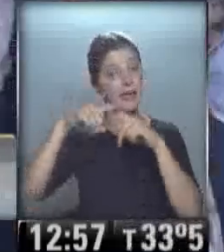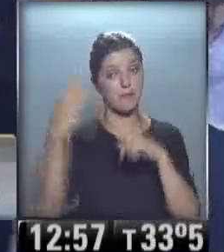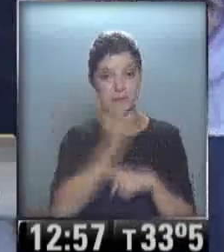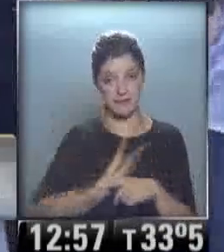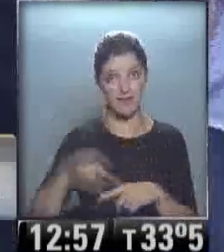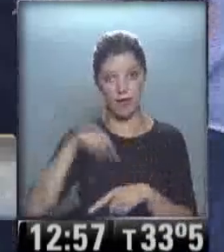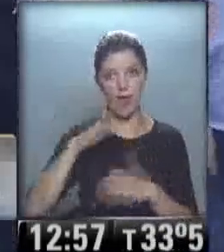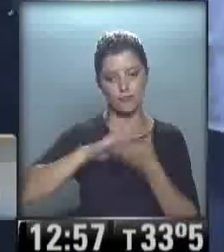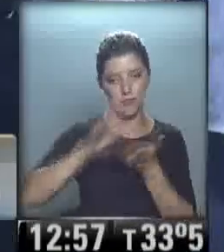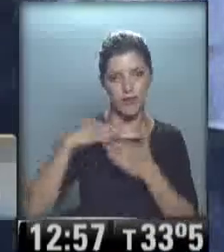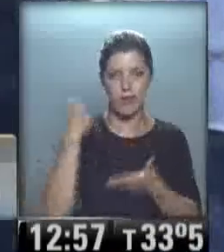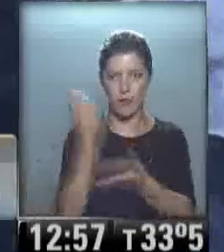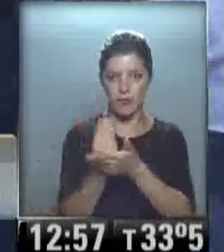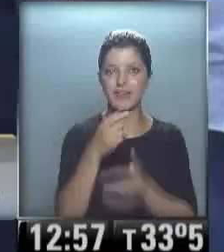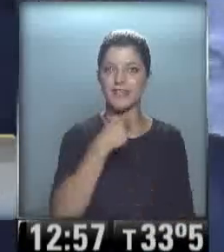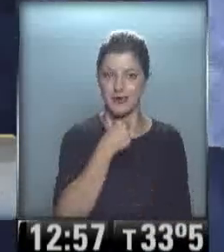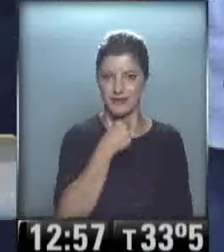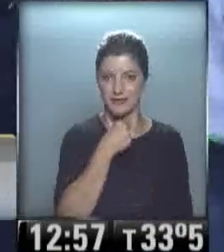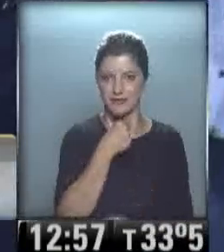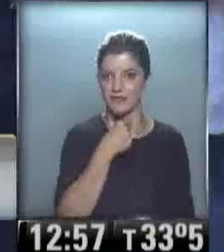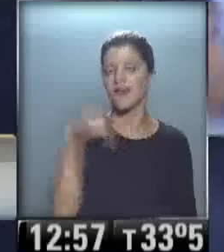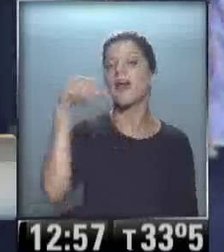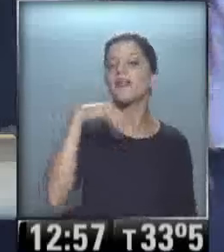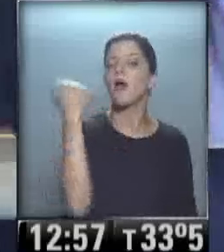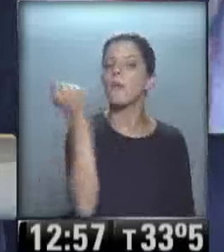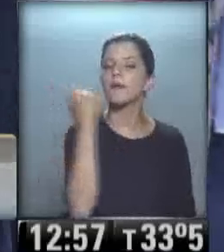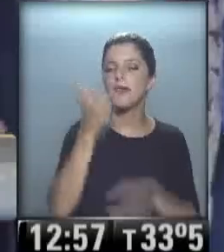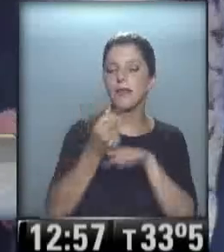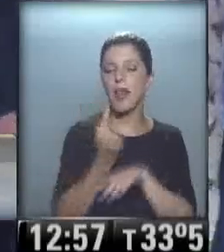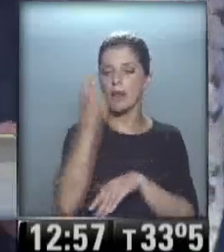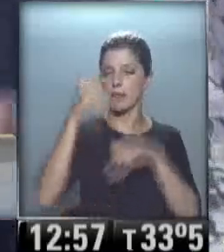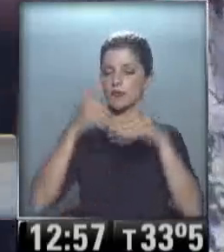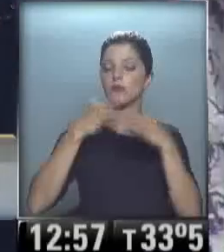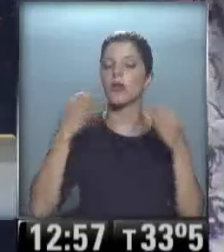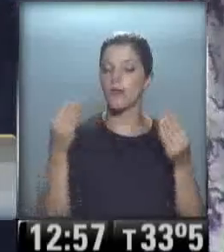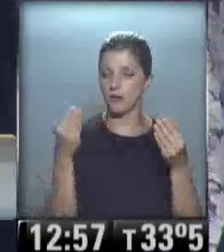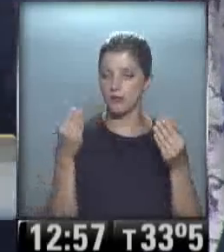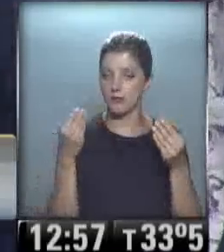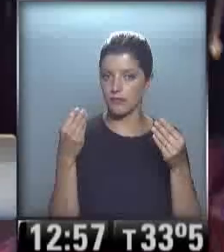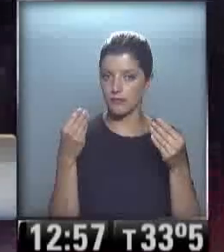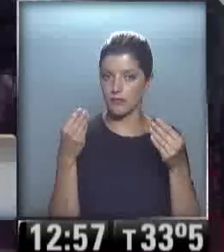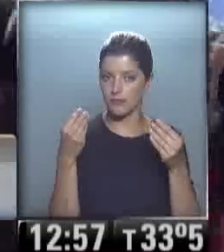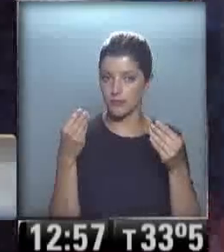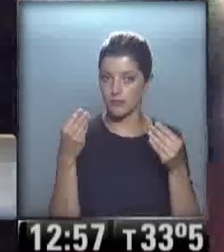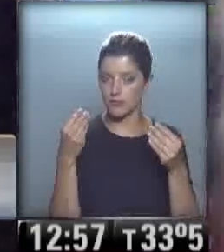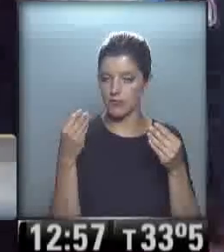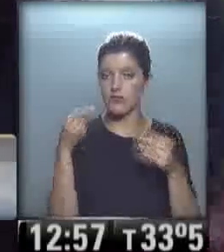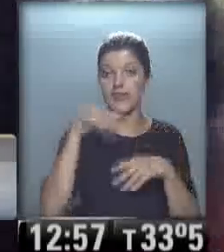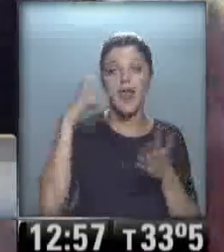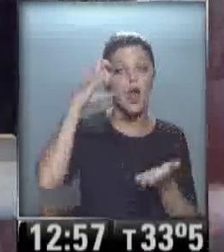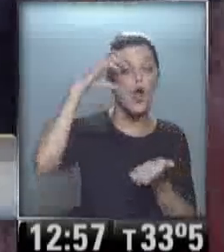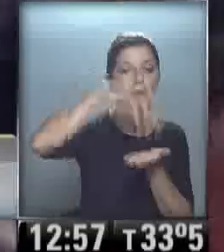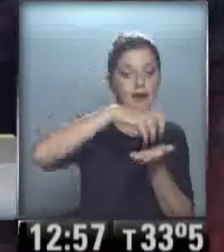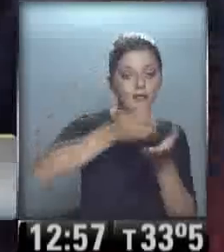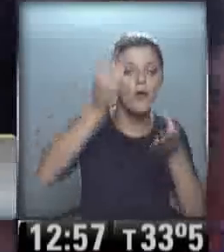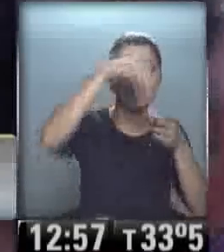un nuevo mandato y lo importante de aquel primer aquella primera elección es la conformación del congreso No es